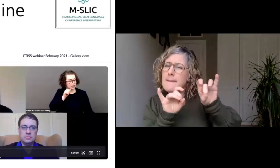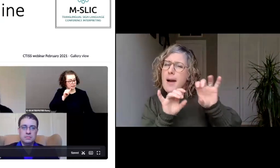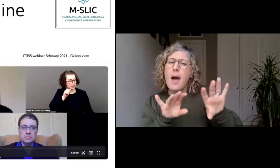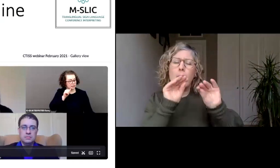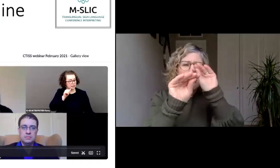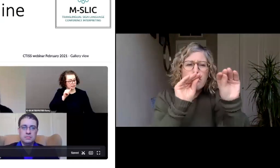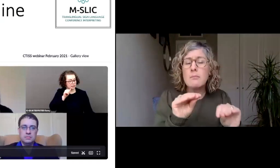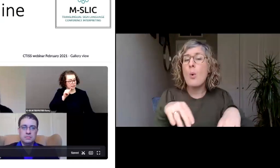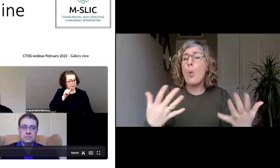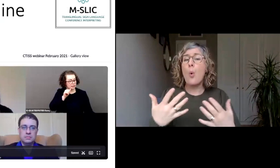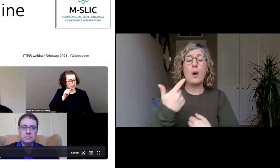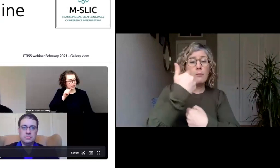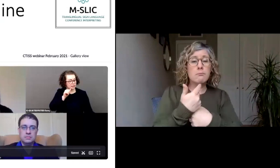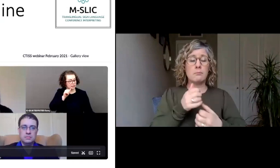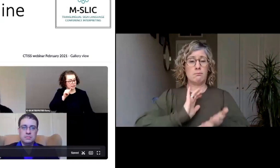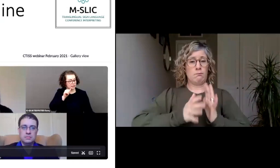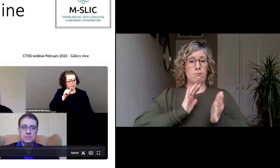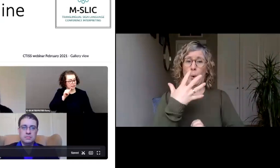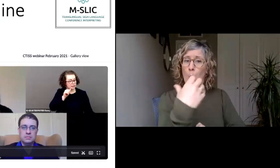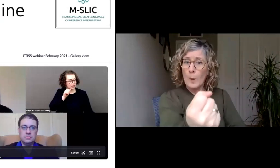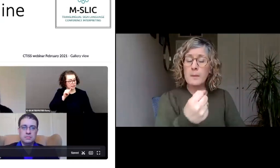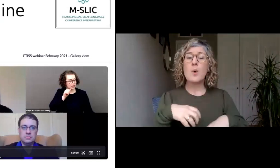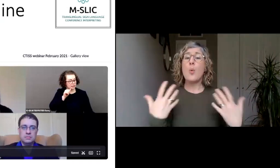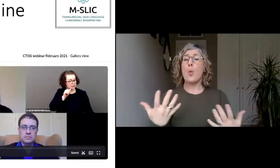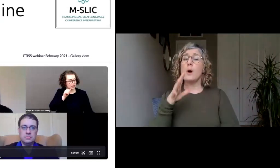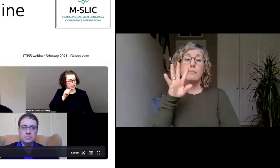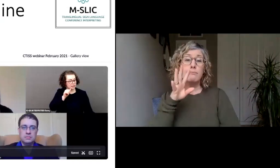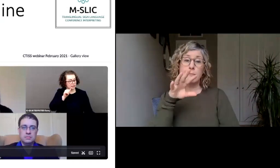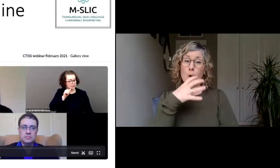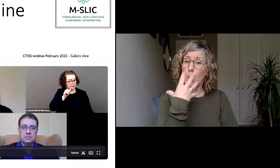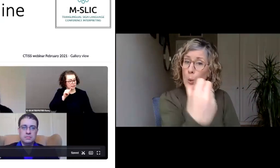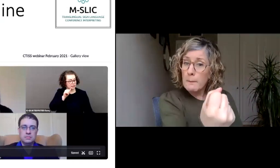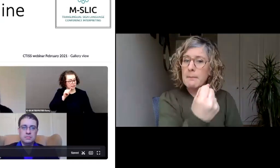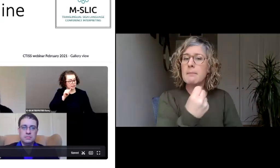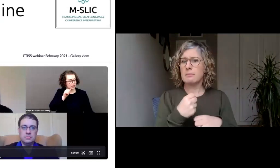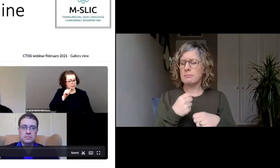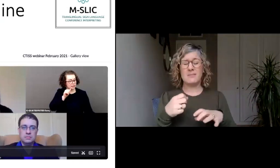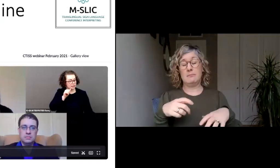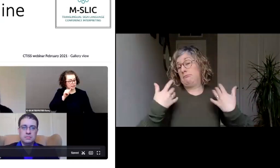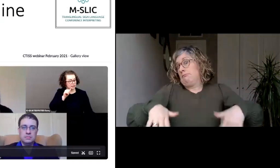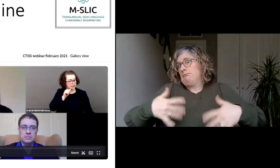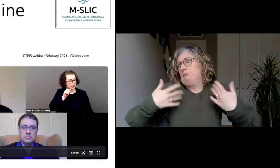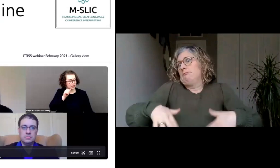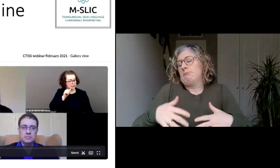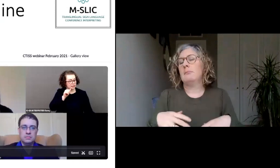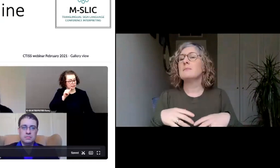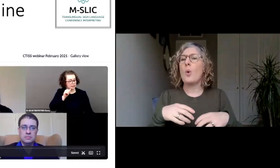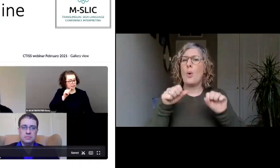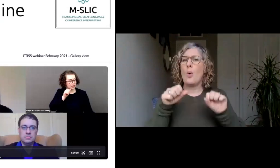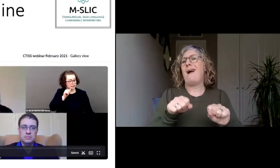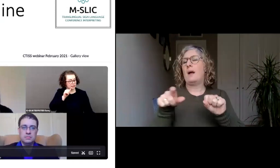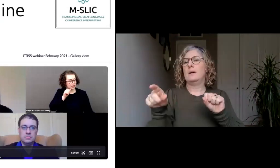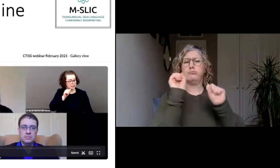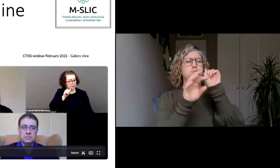puedo escribir en tiempo real anotaciones al respecto de cada uno de los videos